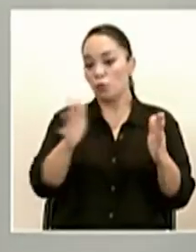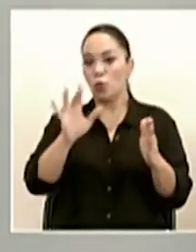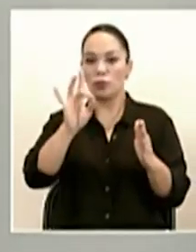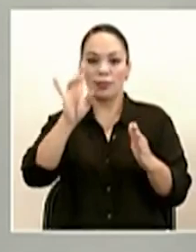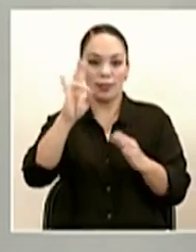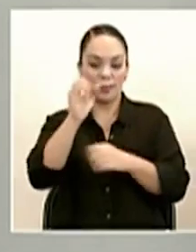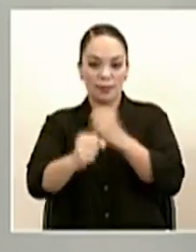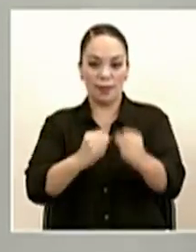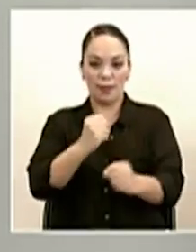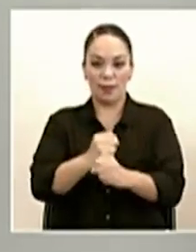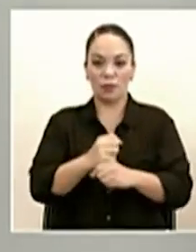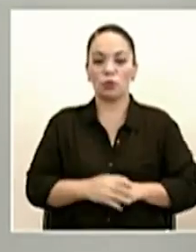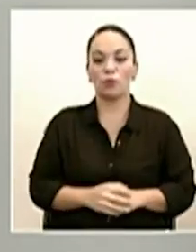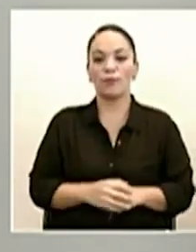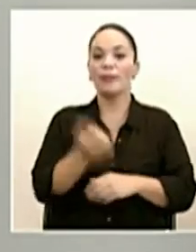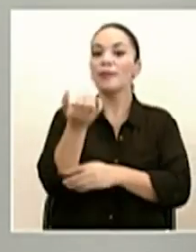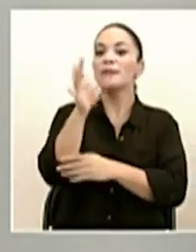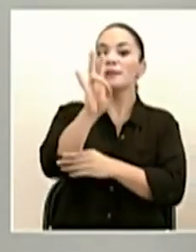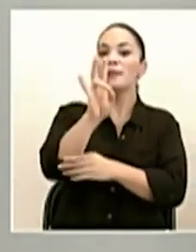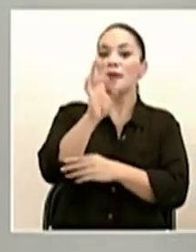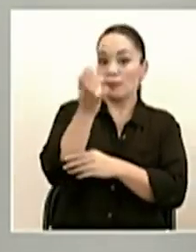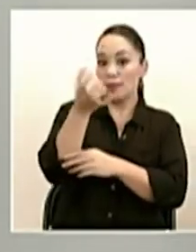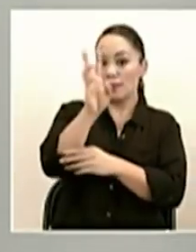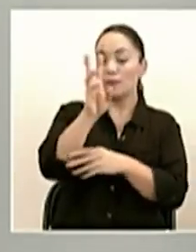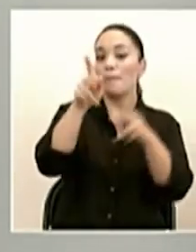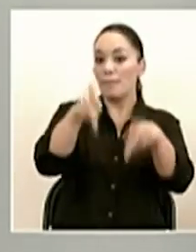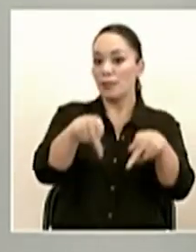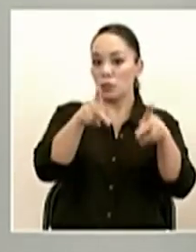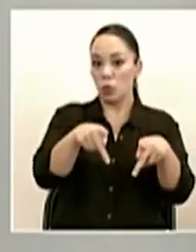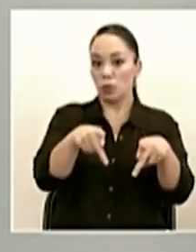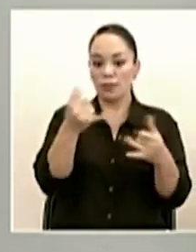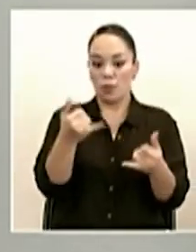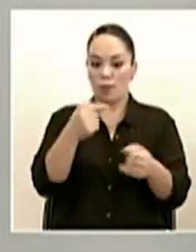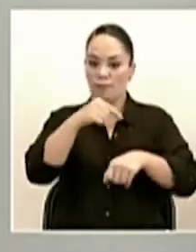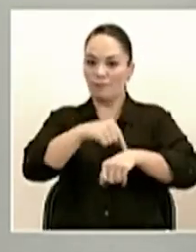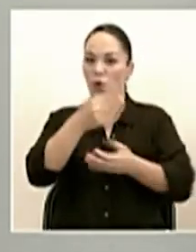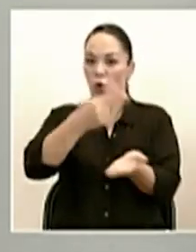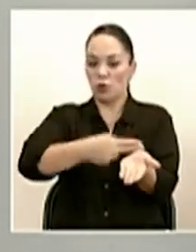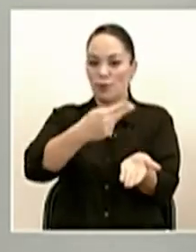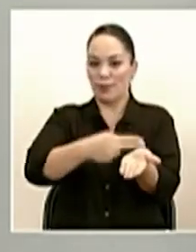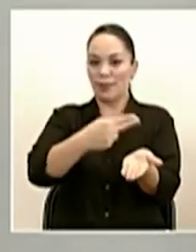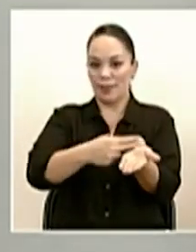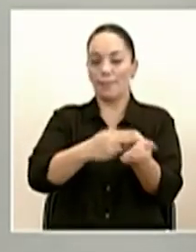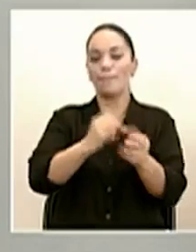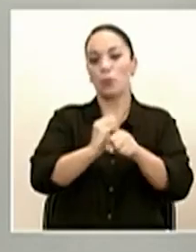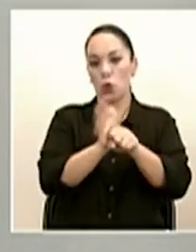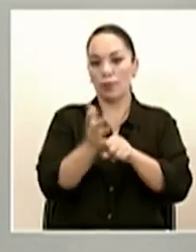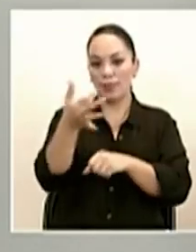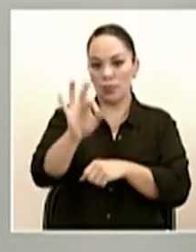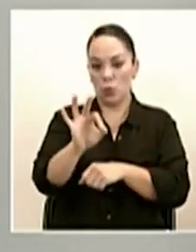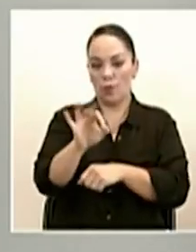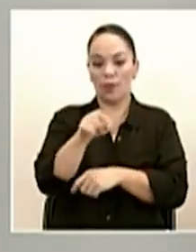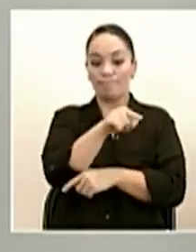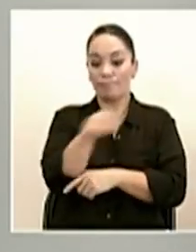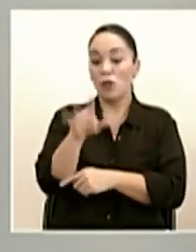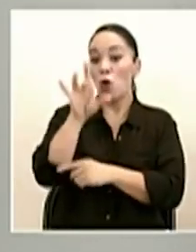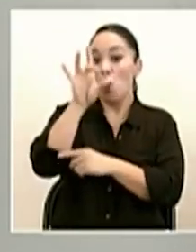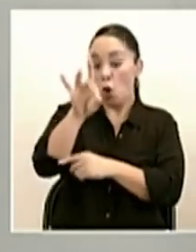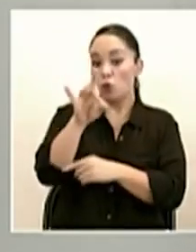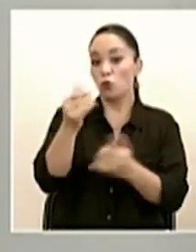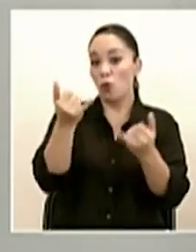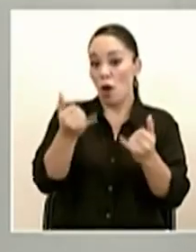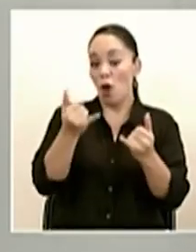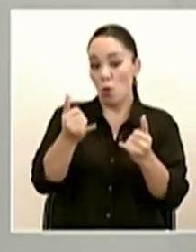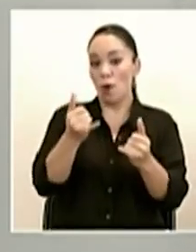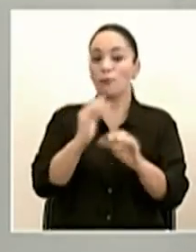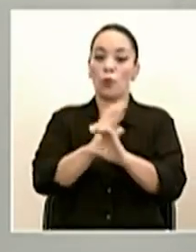años. 16 personas se encuentran en este momento hospitalizadas por COVID-19, de las cuales 8 se encuentran